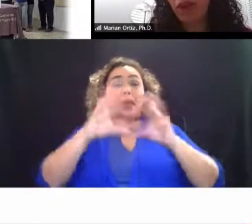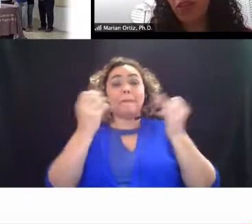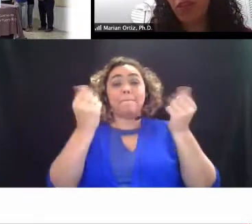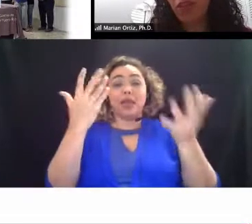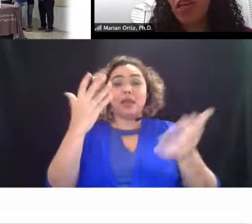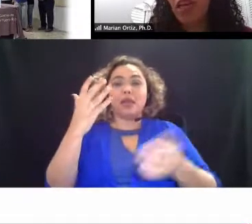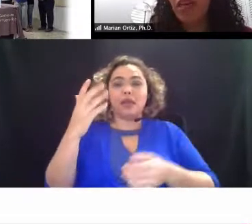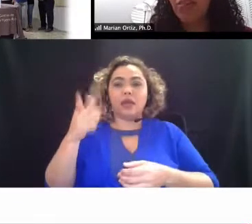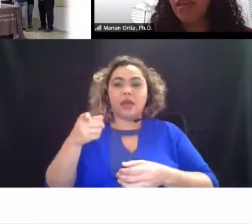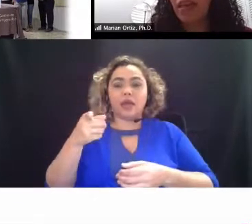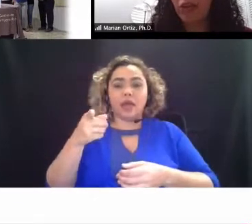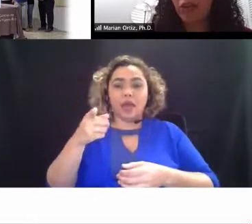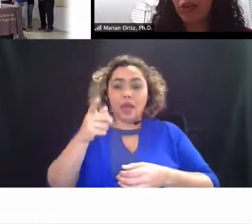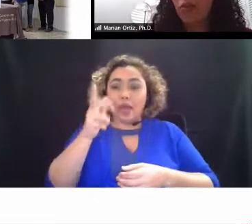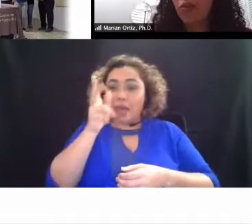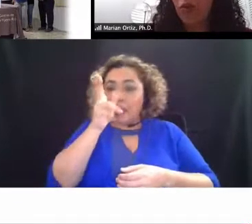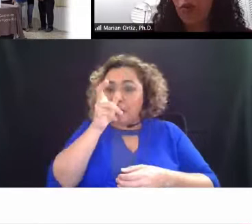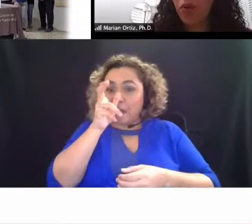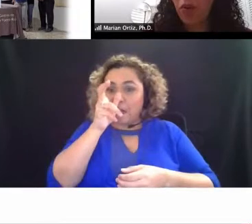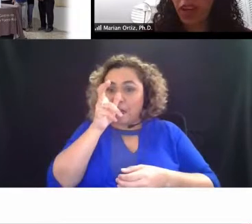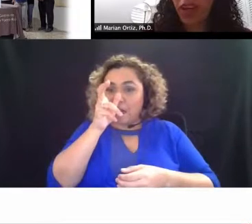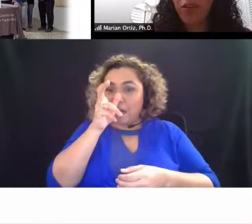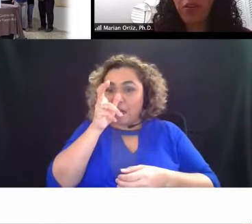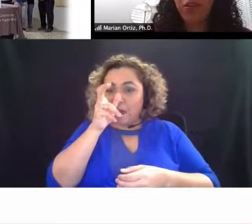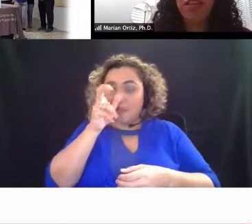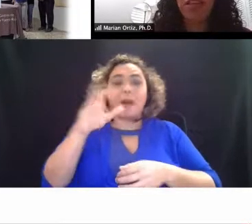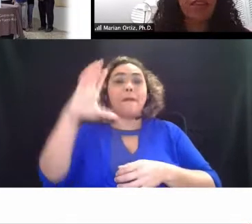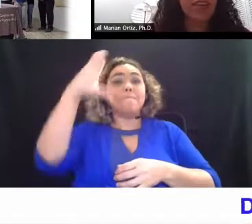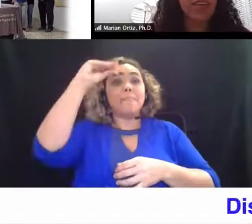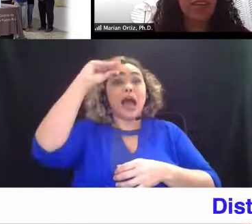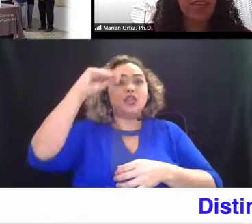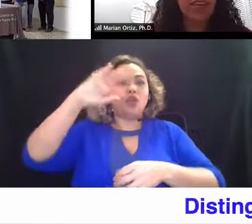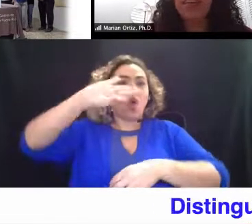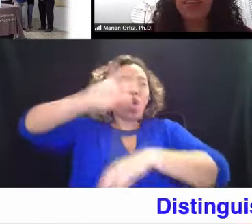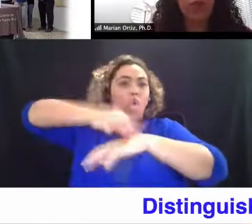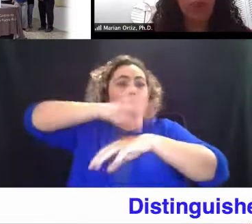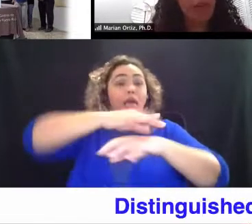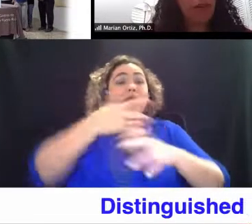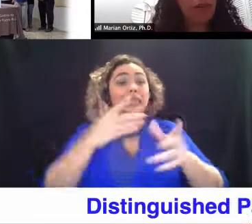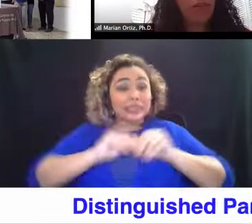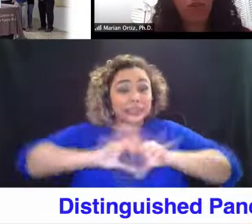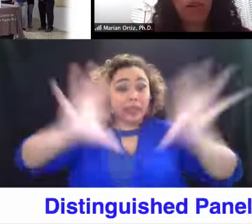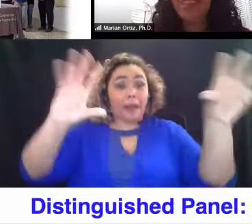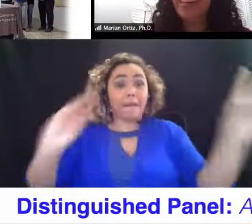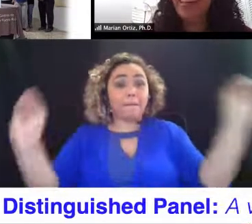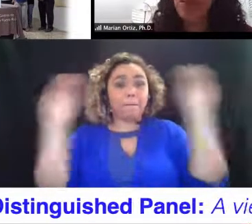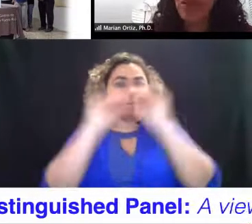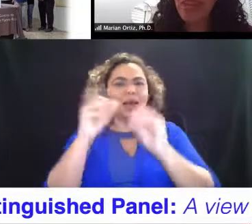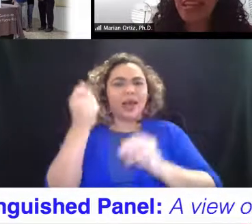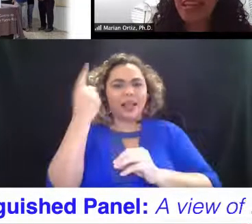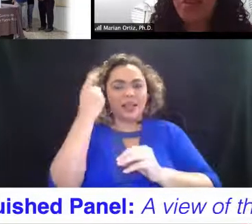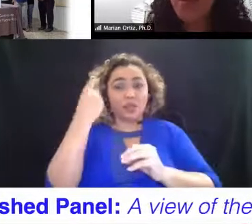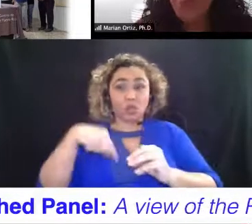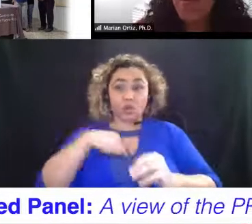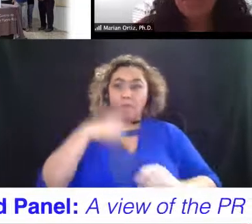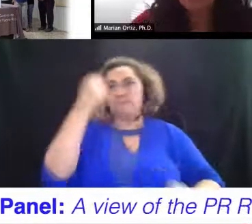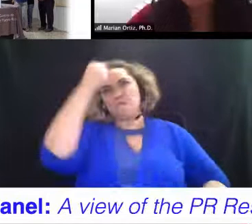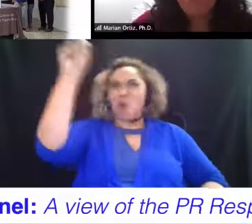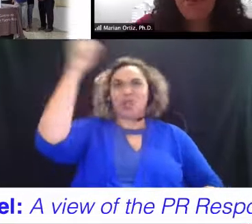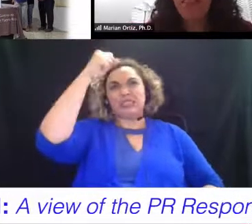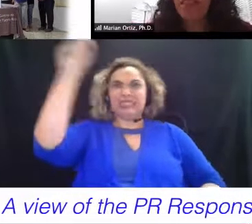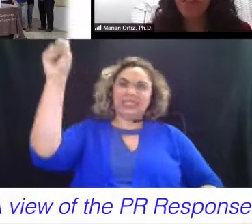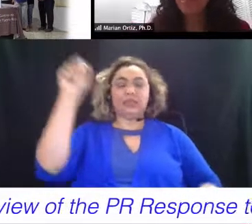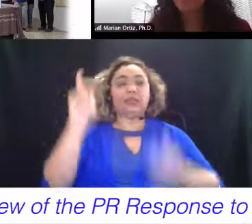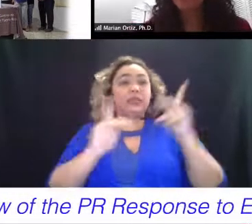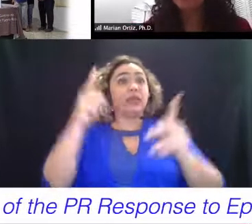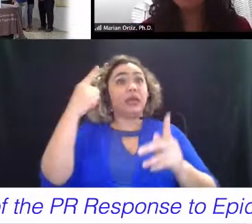machos. Pensando nosotros cómo somos los puertorriqueños, que somos tan efectivos protestando, pensamos que iba a ser